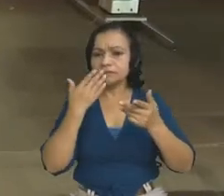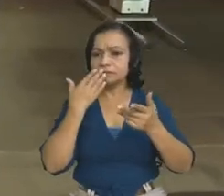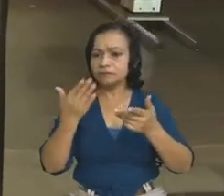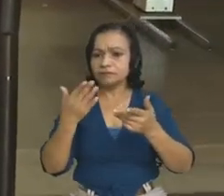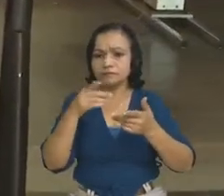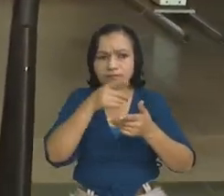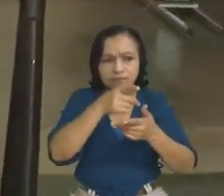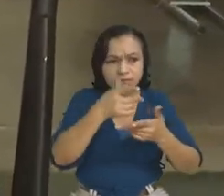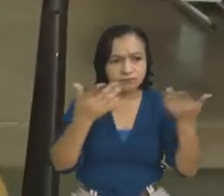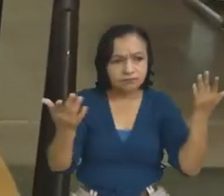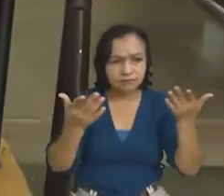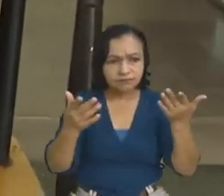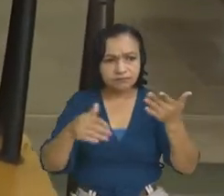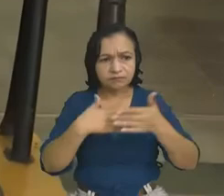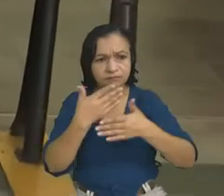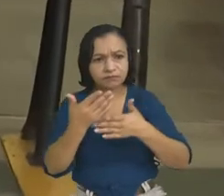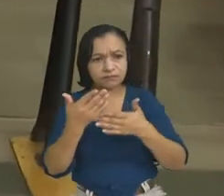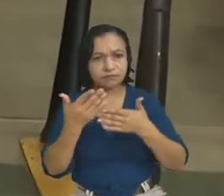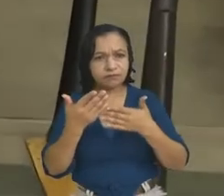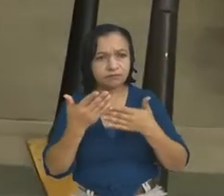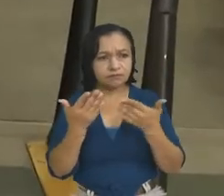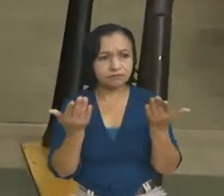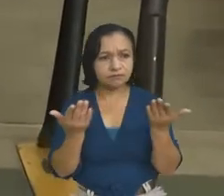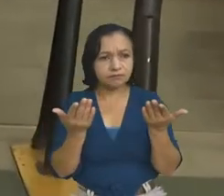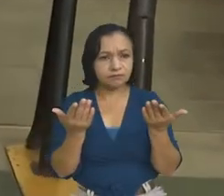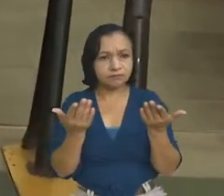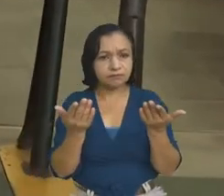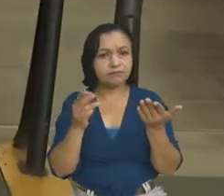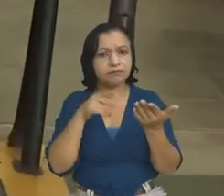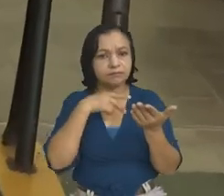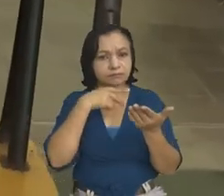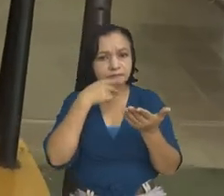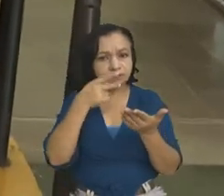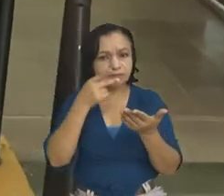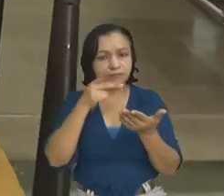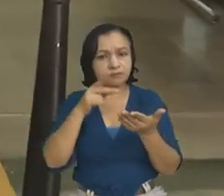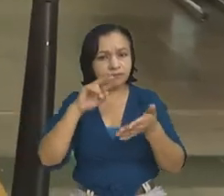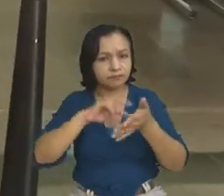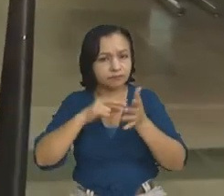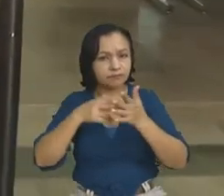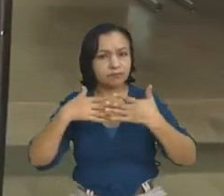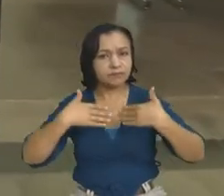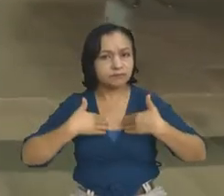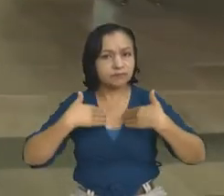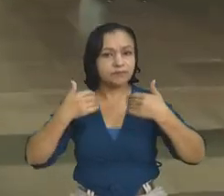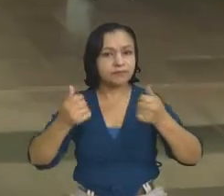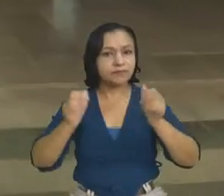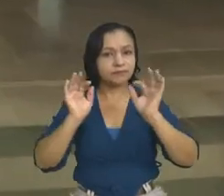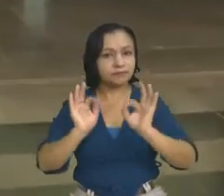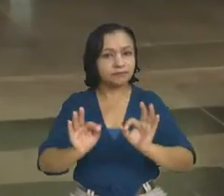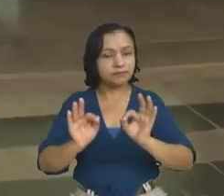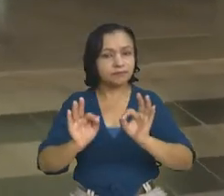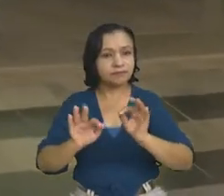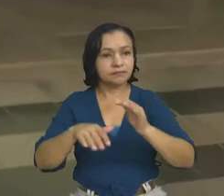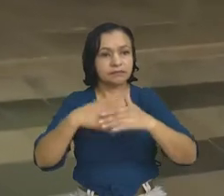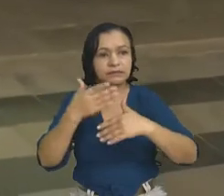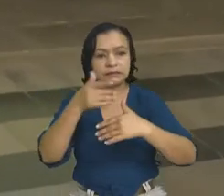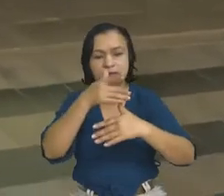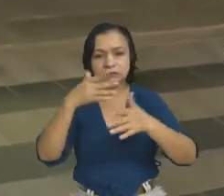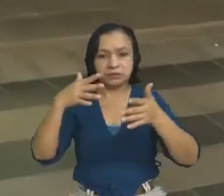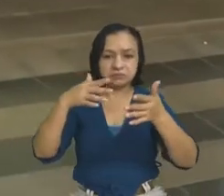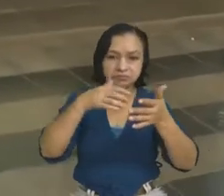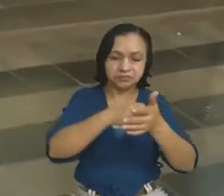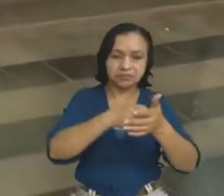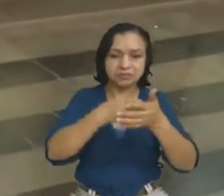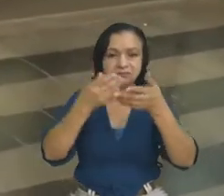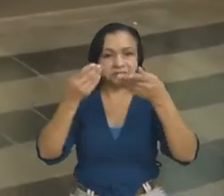ocurrió algo, y quiero decir sana en el sentido más amplio de la palabra, ¿no? Y pues pierde o se ve